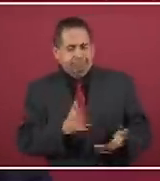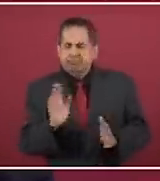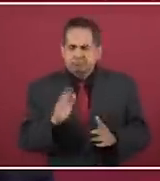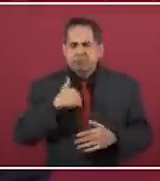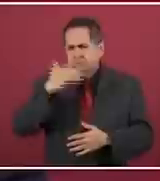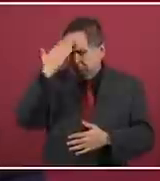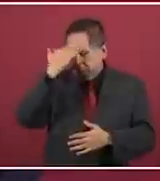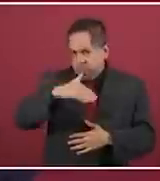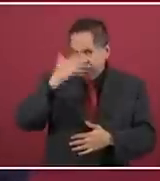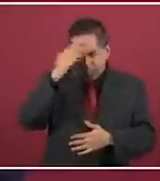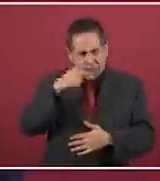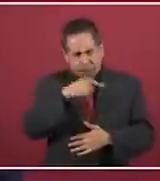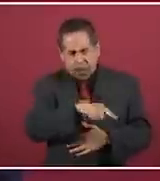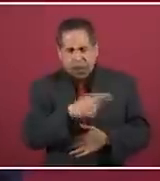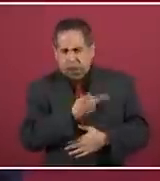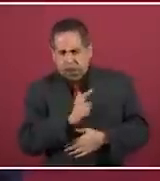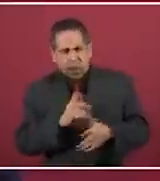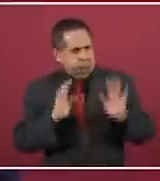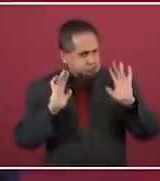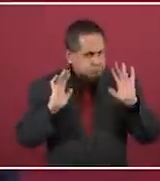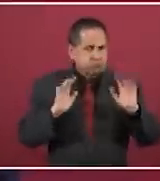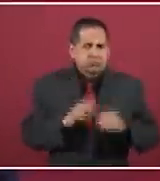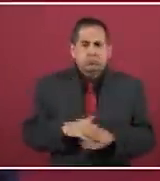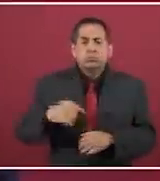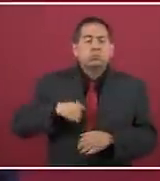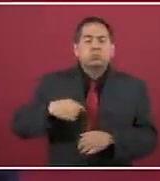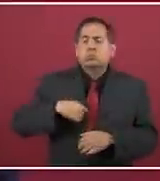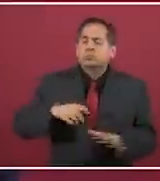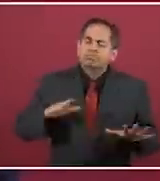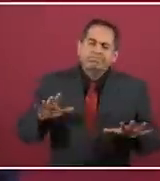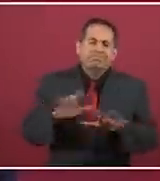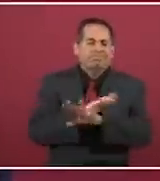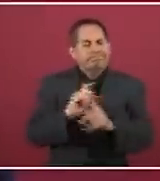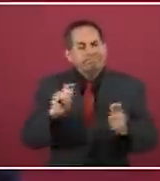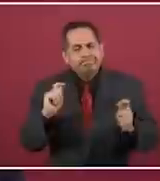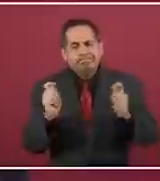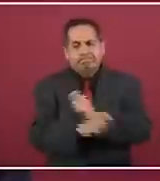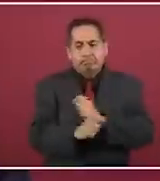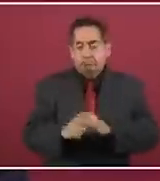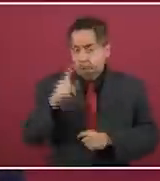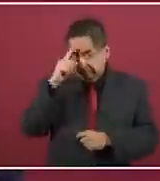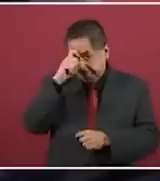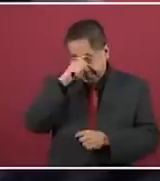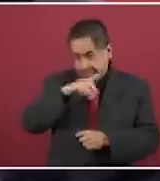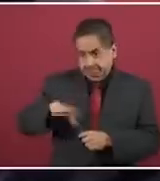Queremos llevar a cabo la transformación del país. Nos costó mucho,